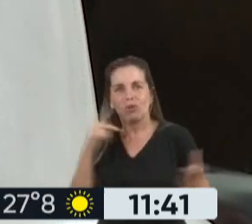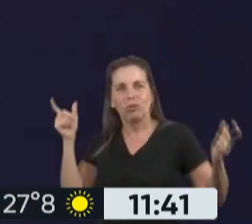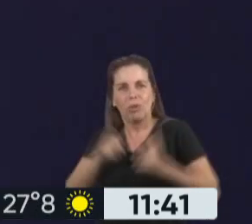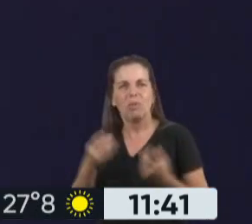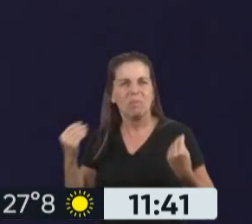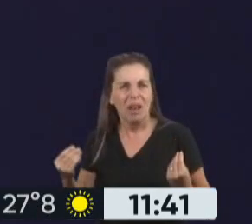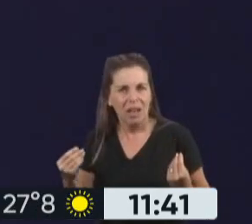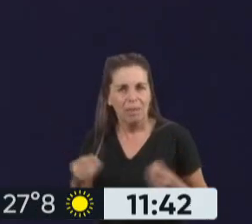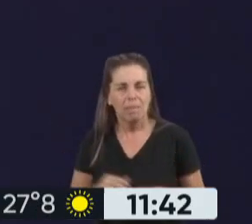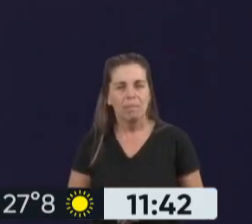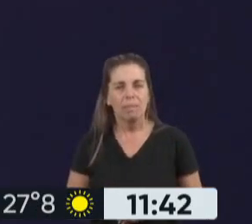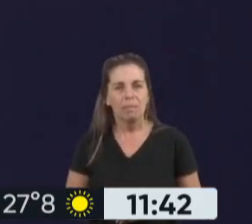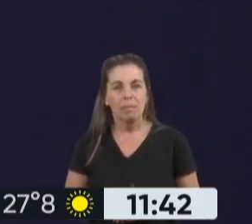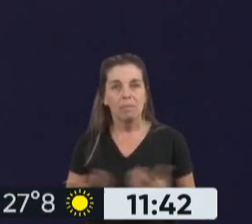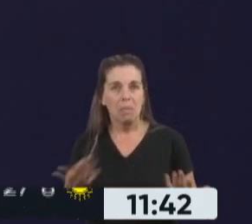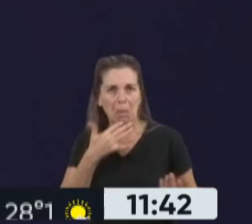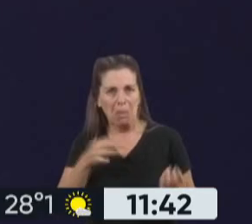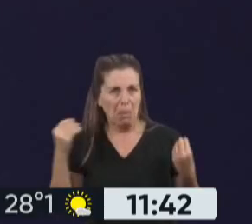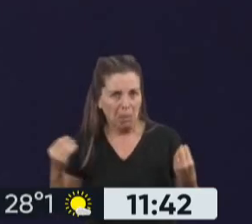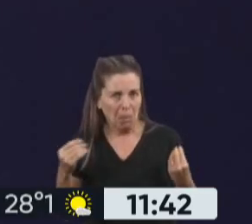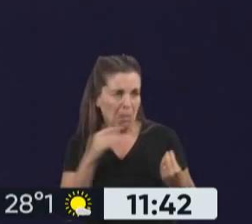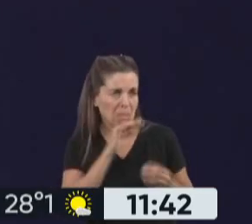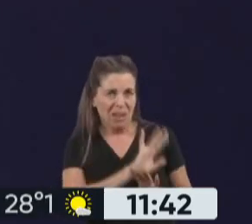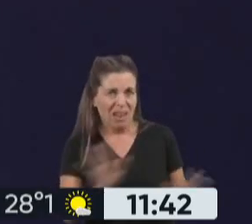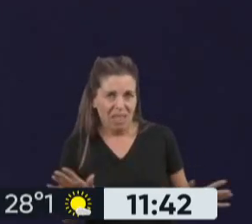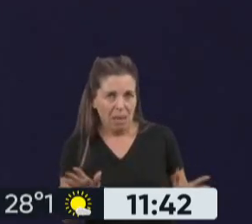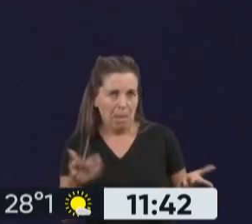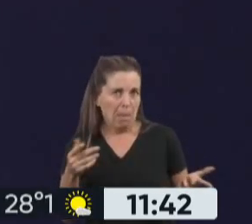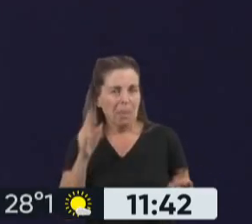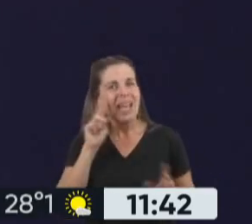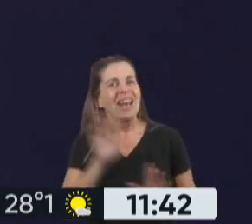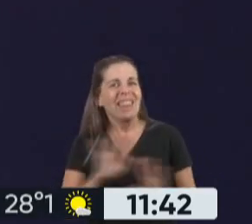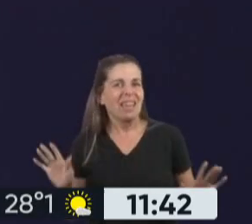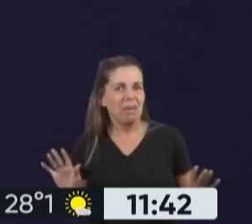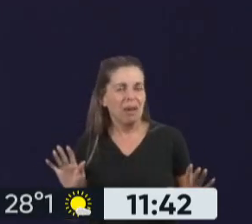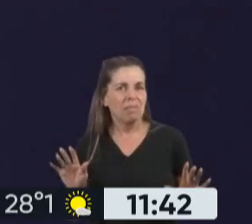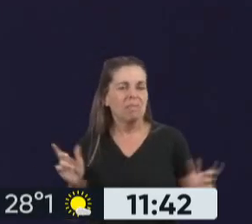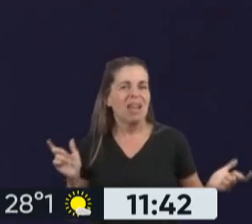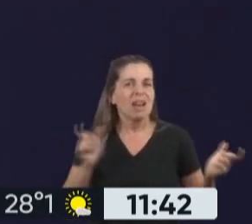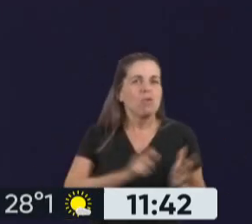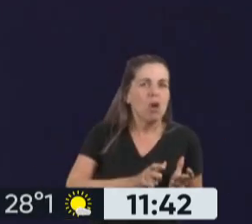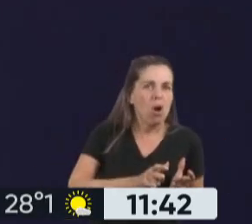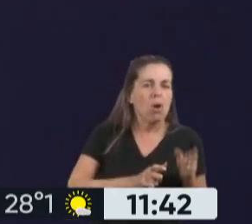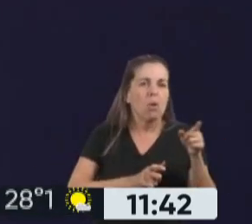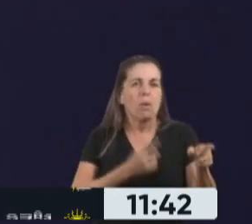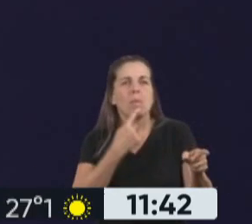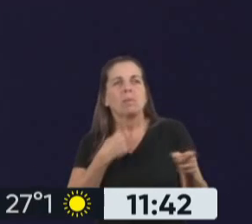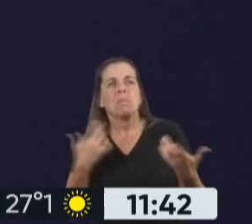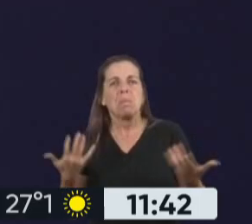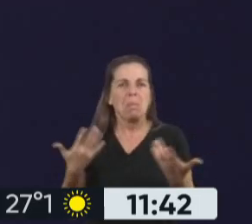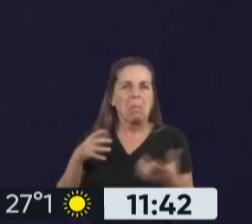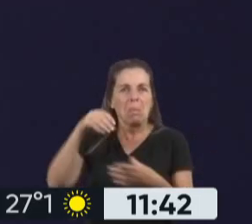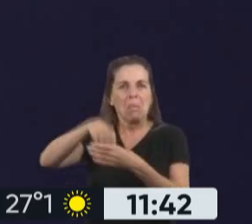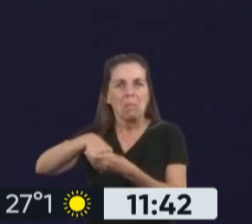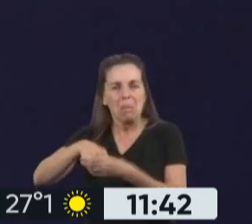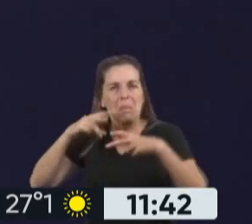interpretarla? En ningún sentido. No tiene absolutamente nada que ver con la posible, vos me sugeriste una posible intervención